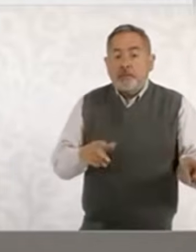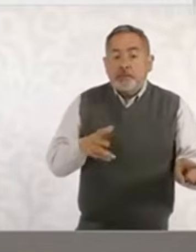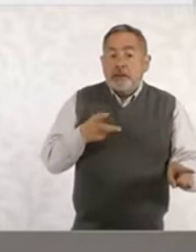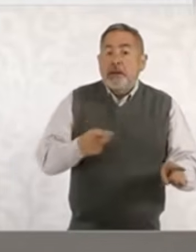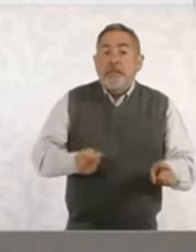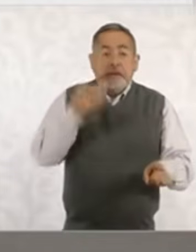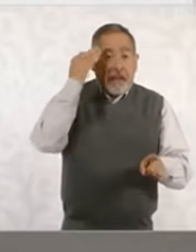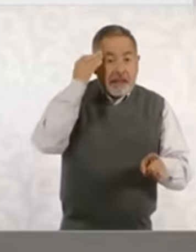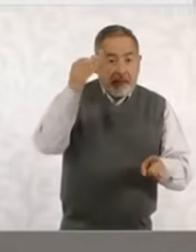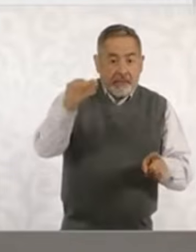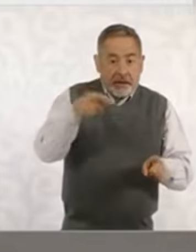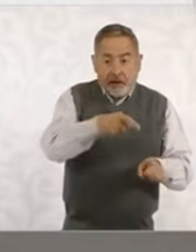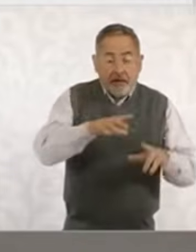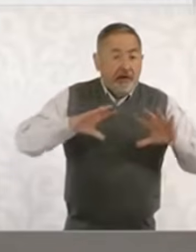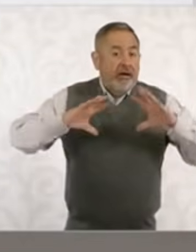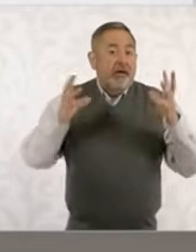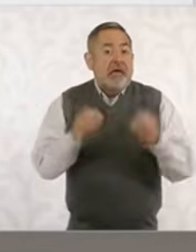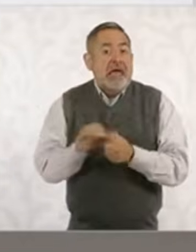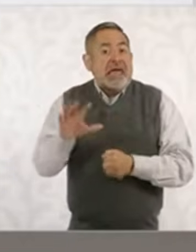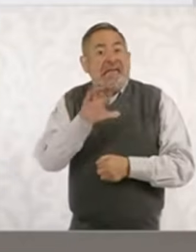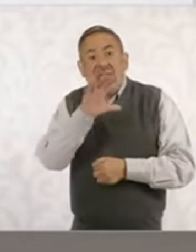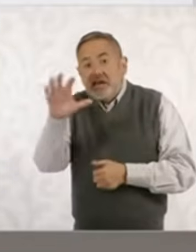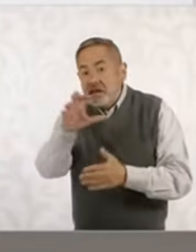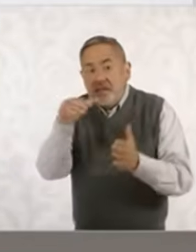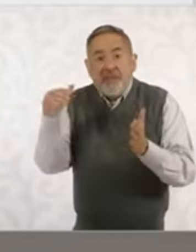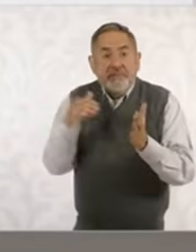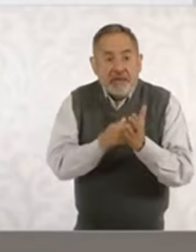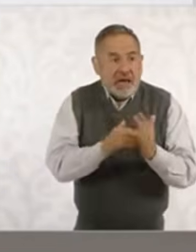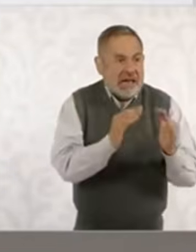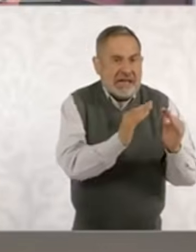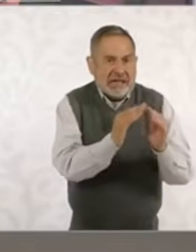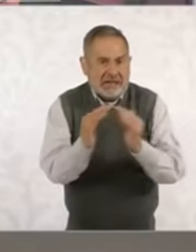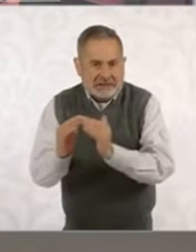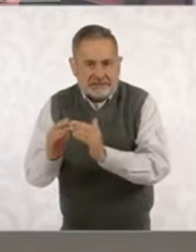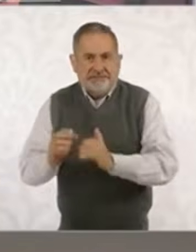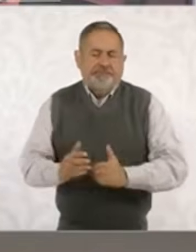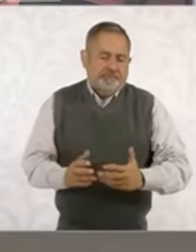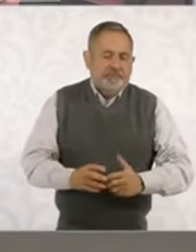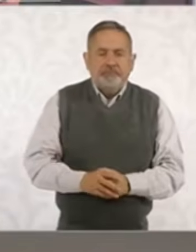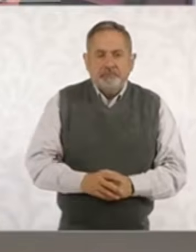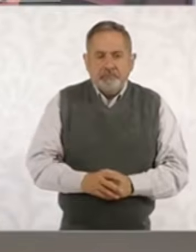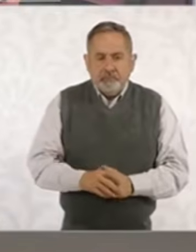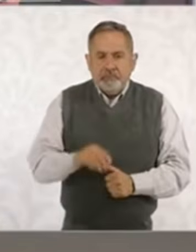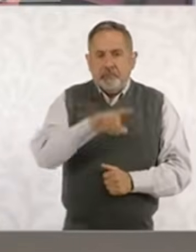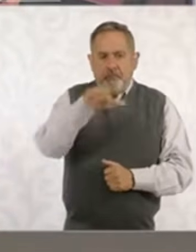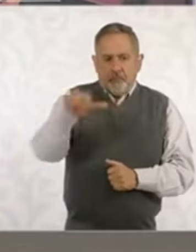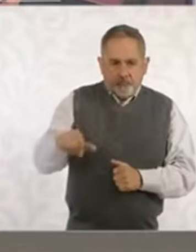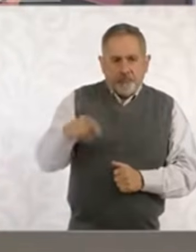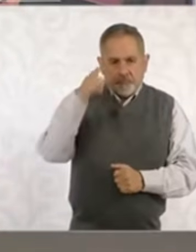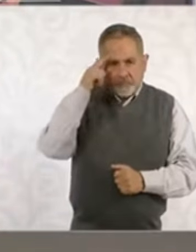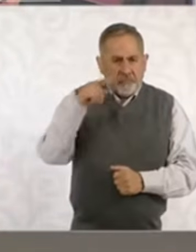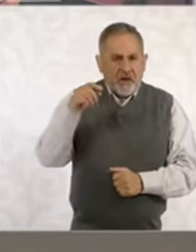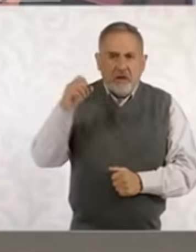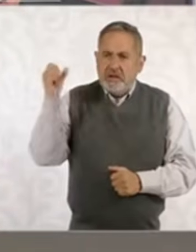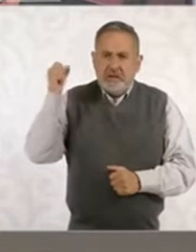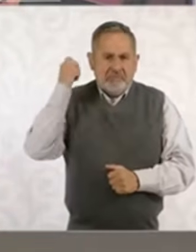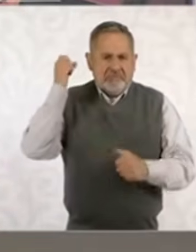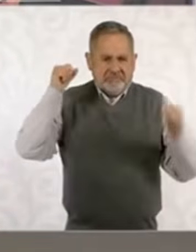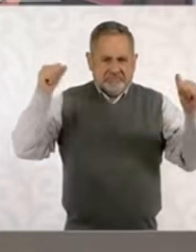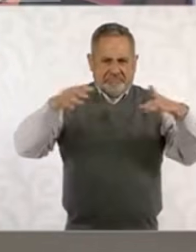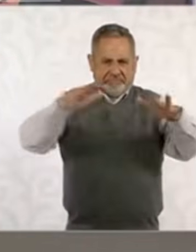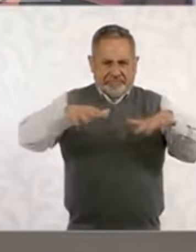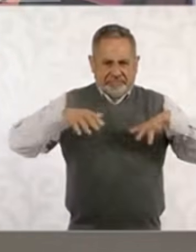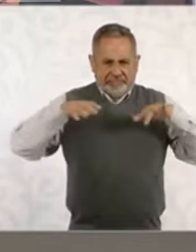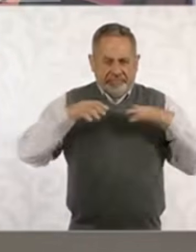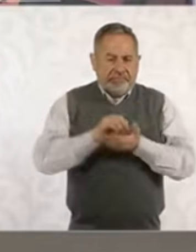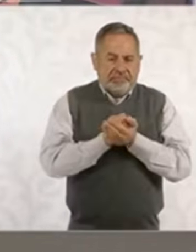vivienda, de lo que van a ser las 500,000. Y luego pasamos, la que sigue por favor, a las asambleas y los